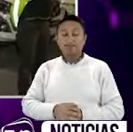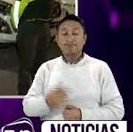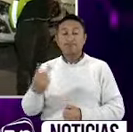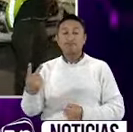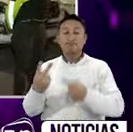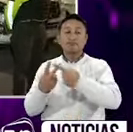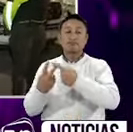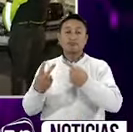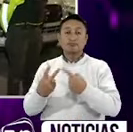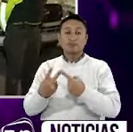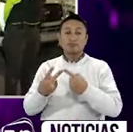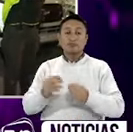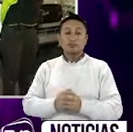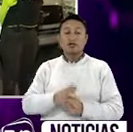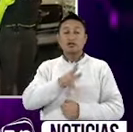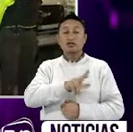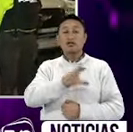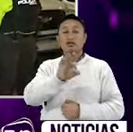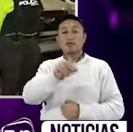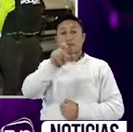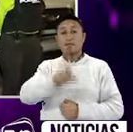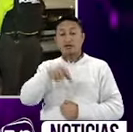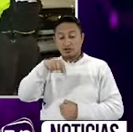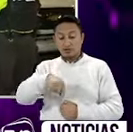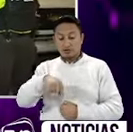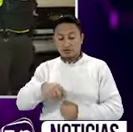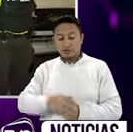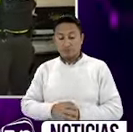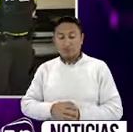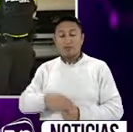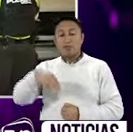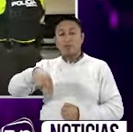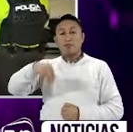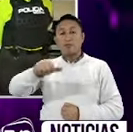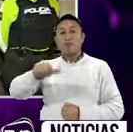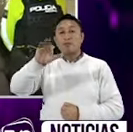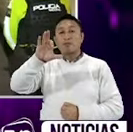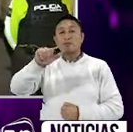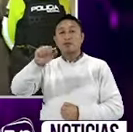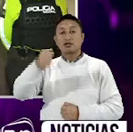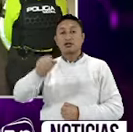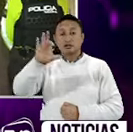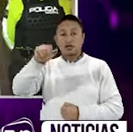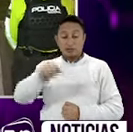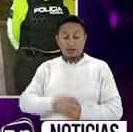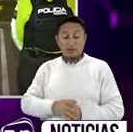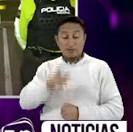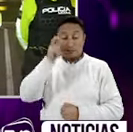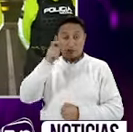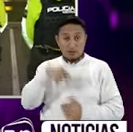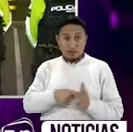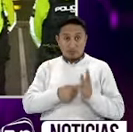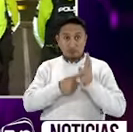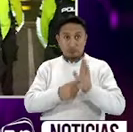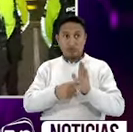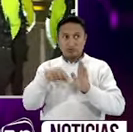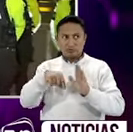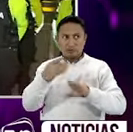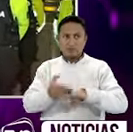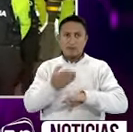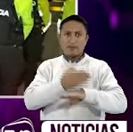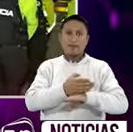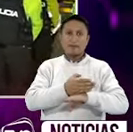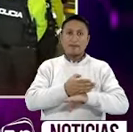Bonilla es uno de los 39 implicados dentro del caso Metástasis que dio a conocer la Fiscalía a mediados del